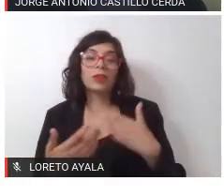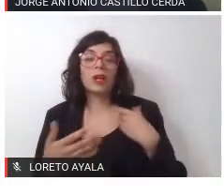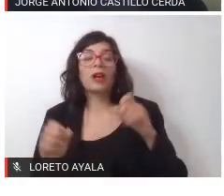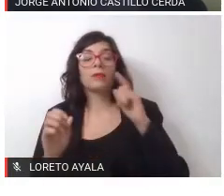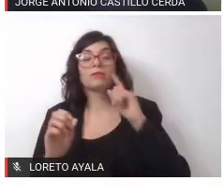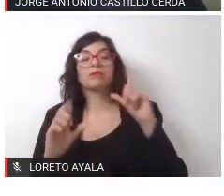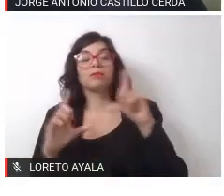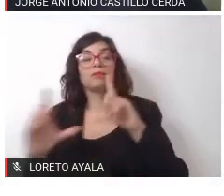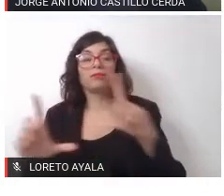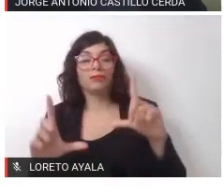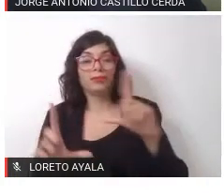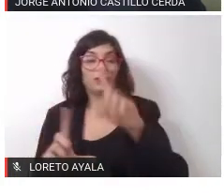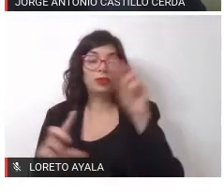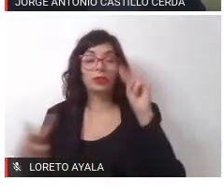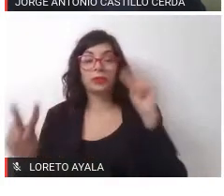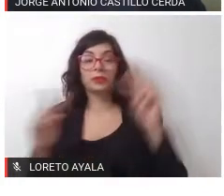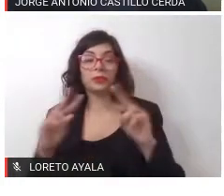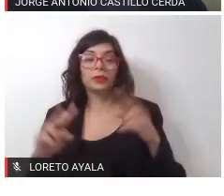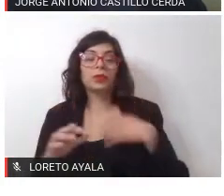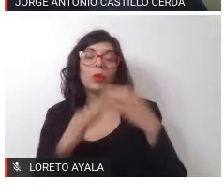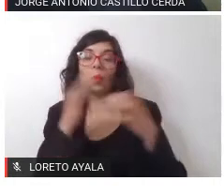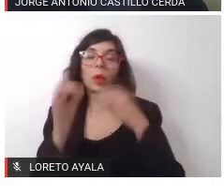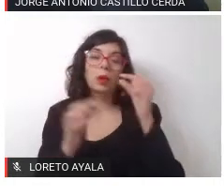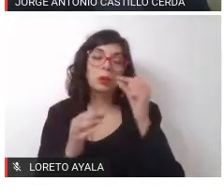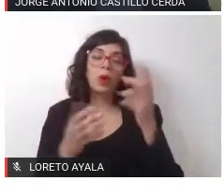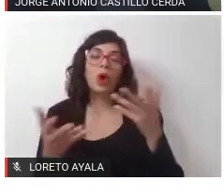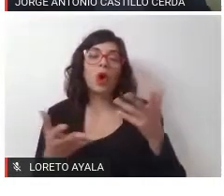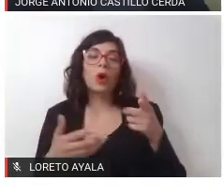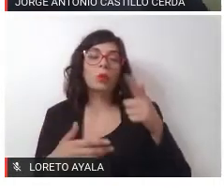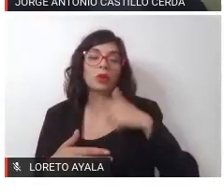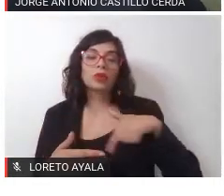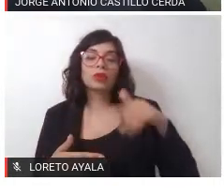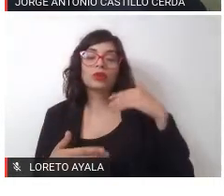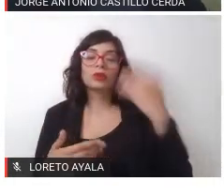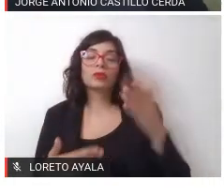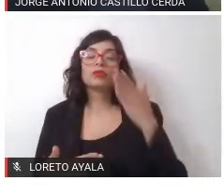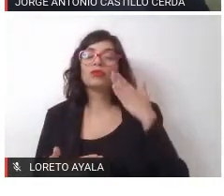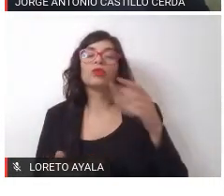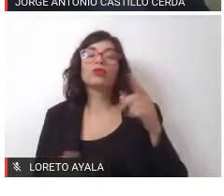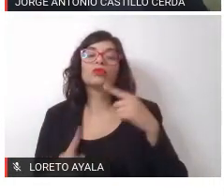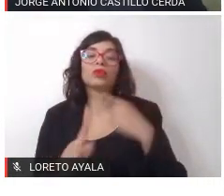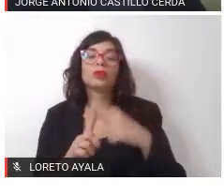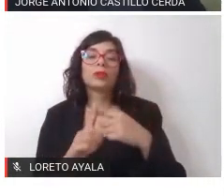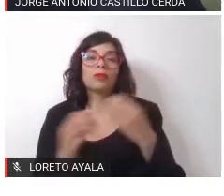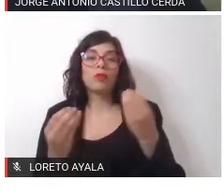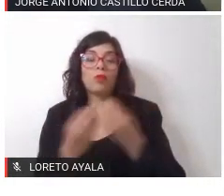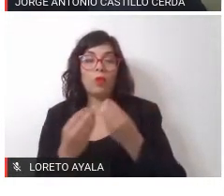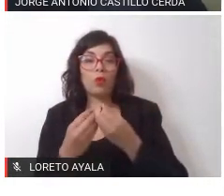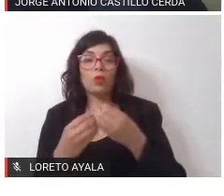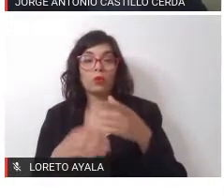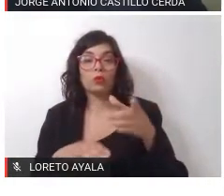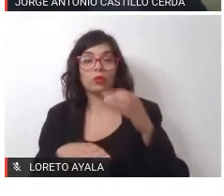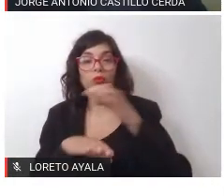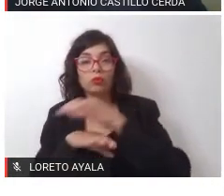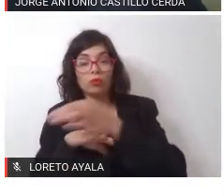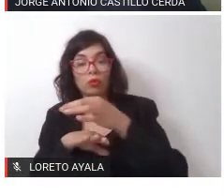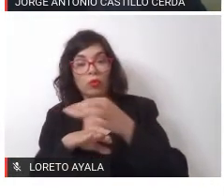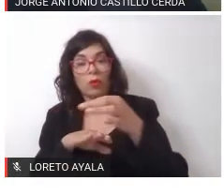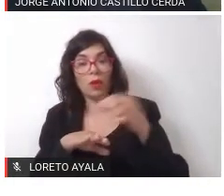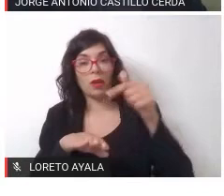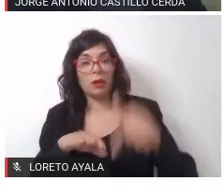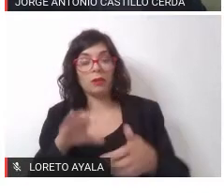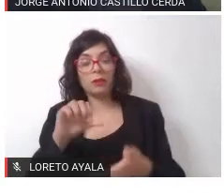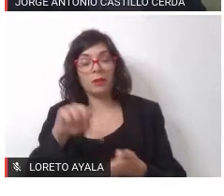cómo hemos sido favorecidos en muchas comunas del país